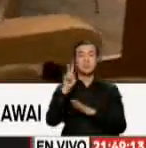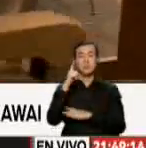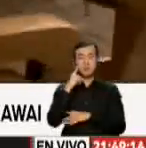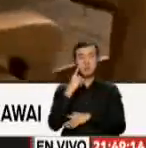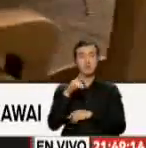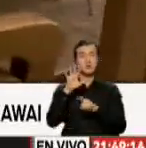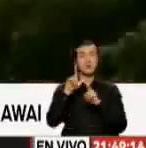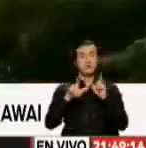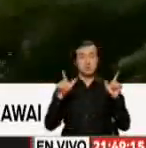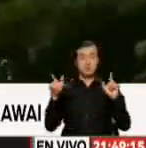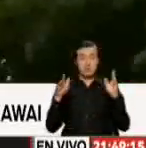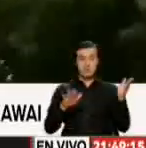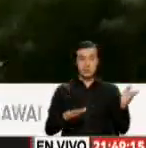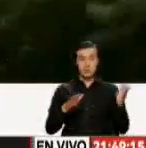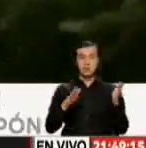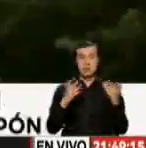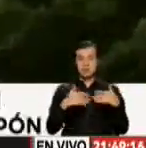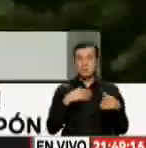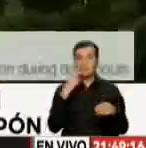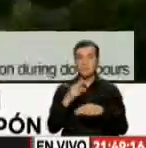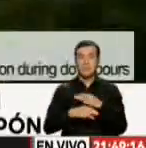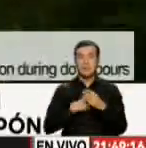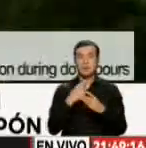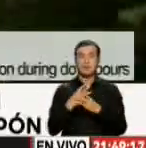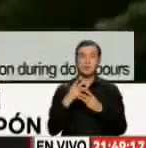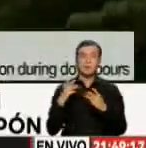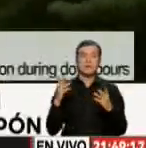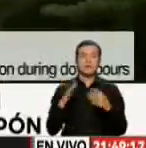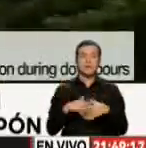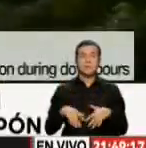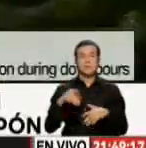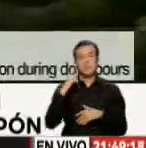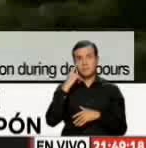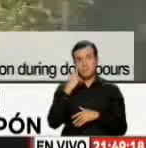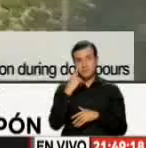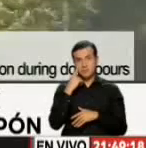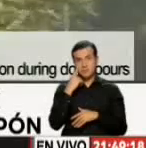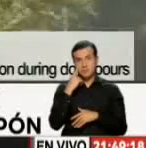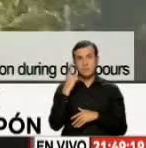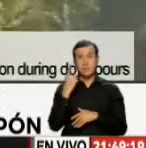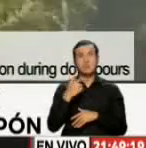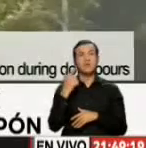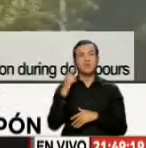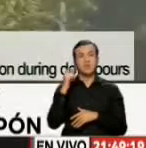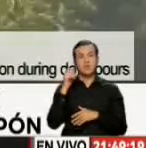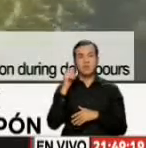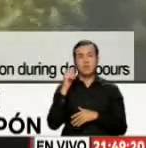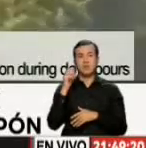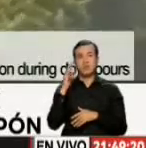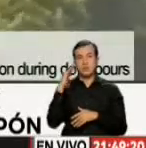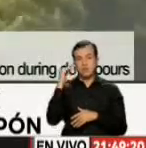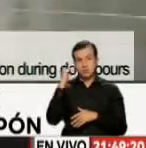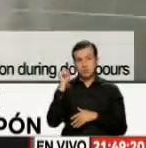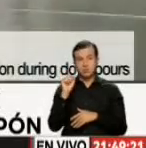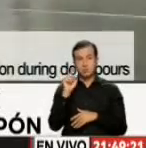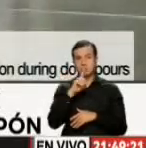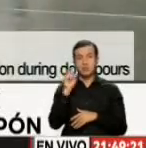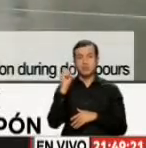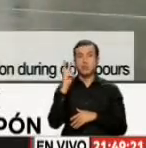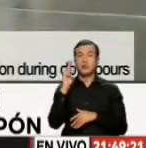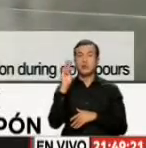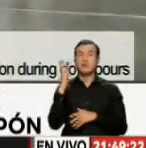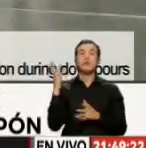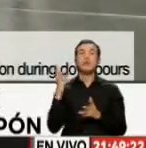dejó 6 muertos. Del otro lado del mundo, el tifón Soulik tocó tierra y causó estragos en Corea del Sur. Las ráfagas de 100 kilómetros por